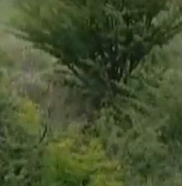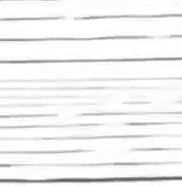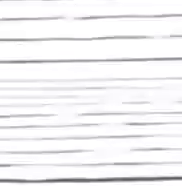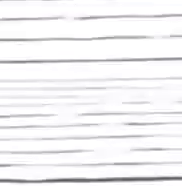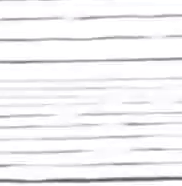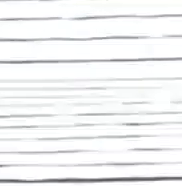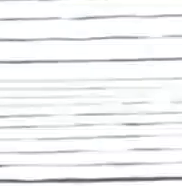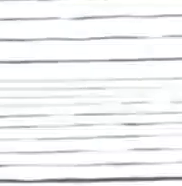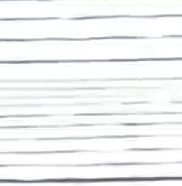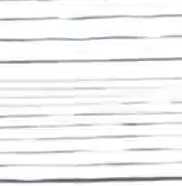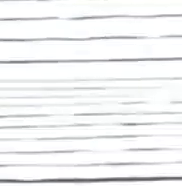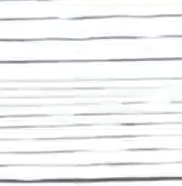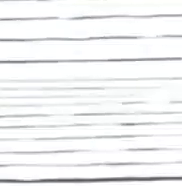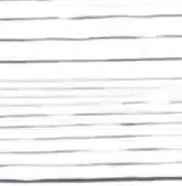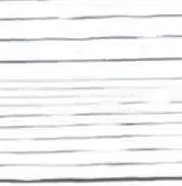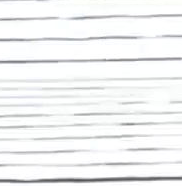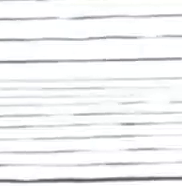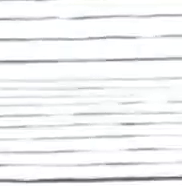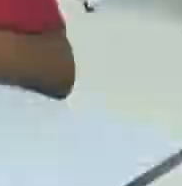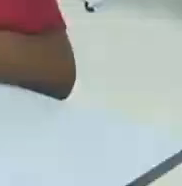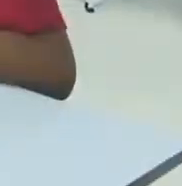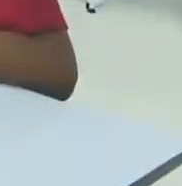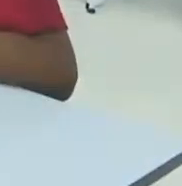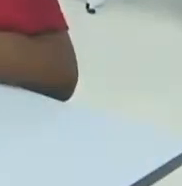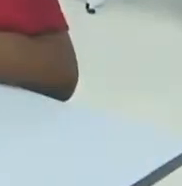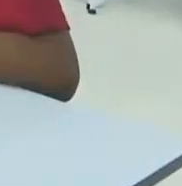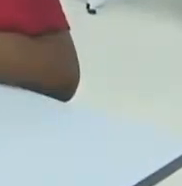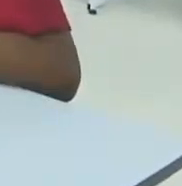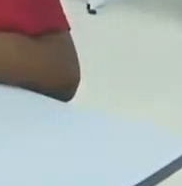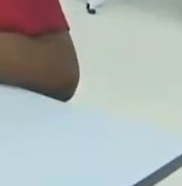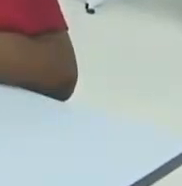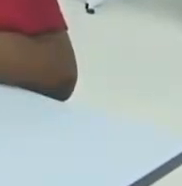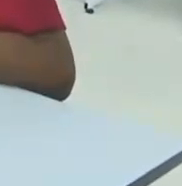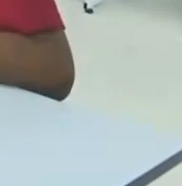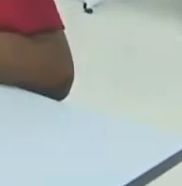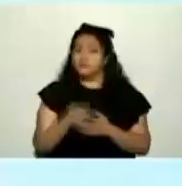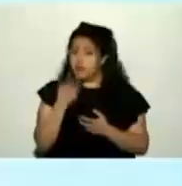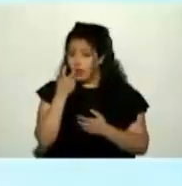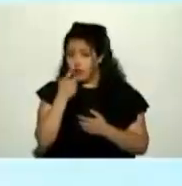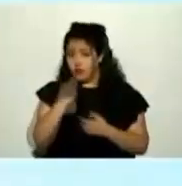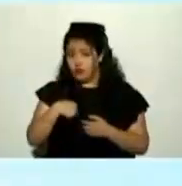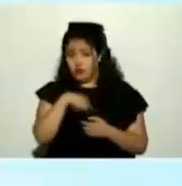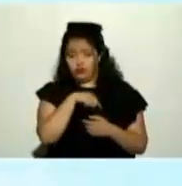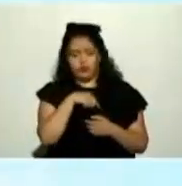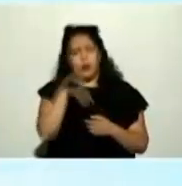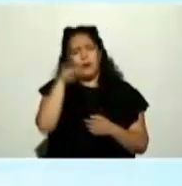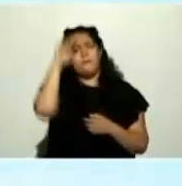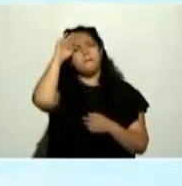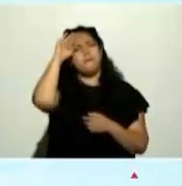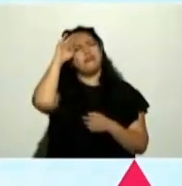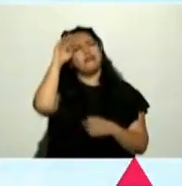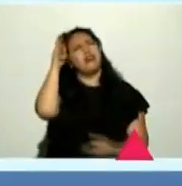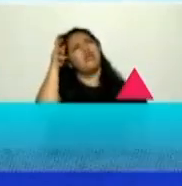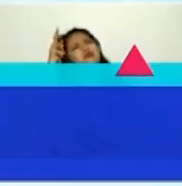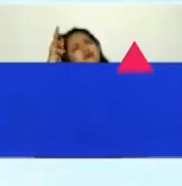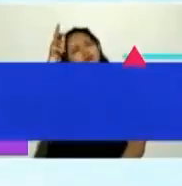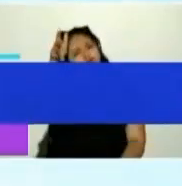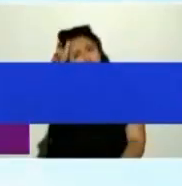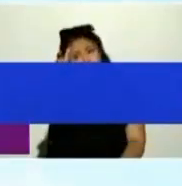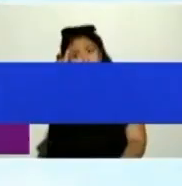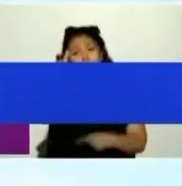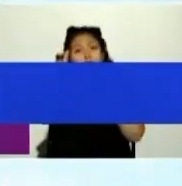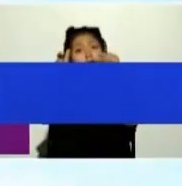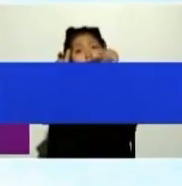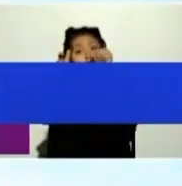naturales es la obra más importante desde la creación de cuu en los años 60 pensando en el futuro